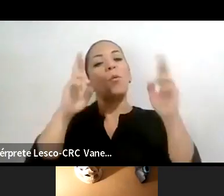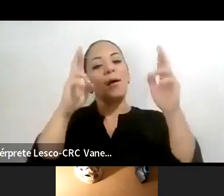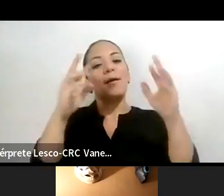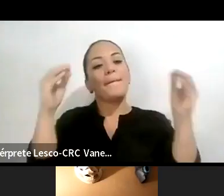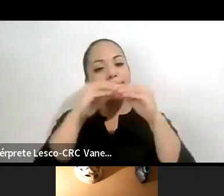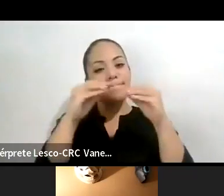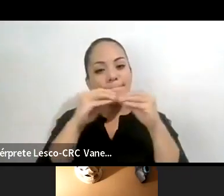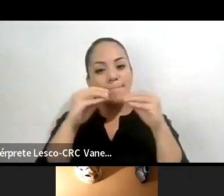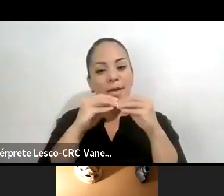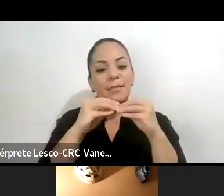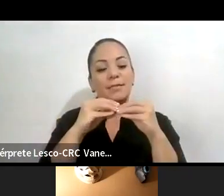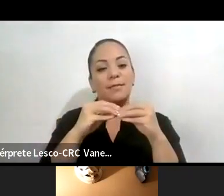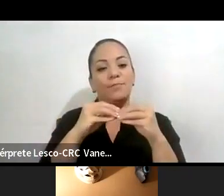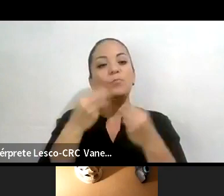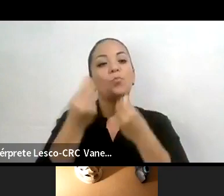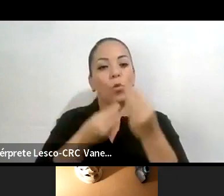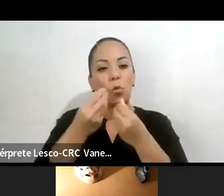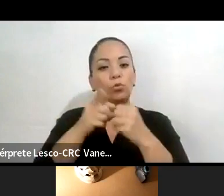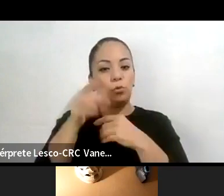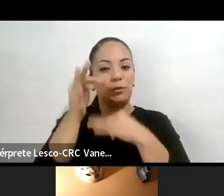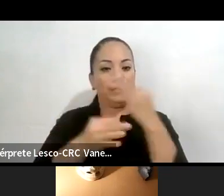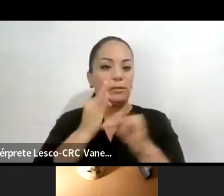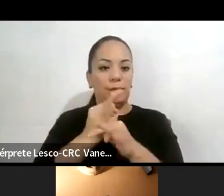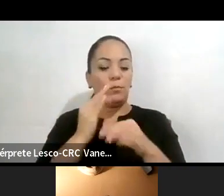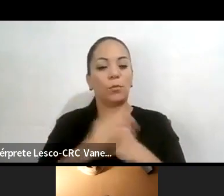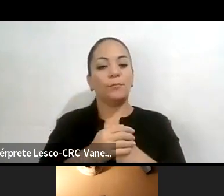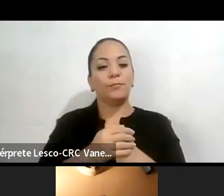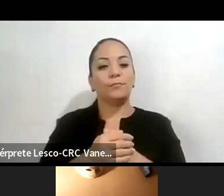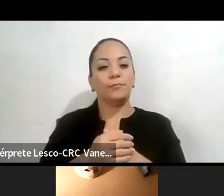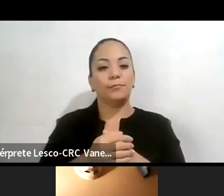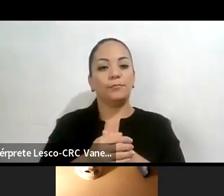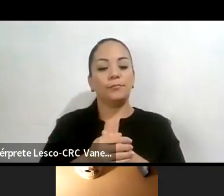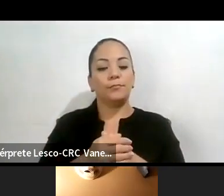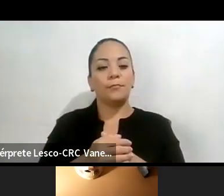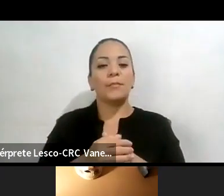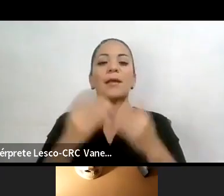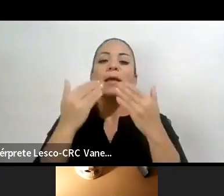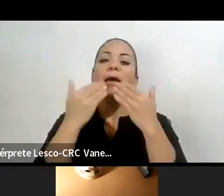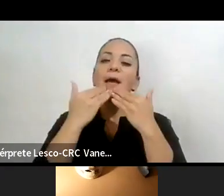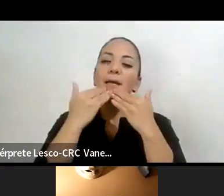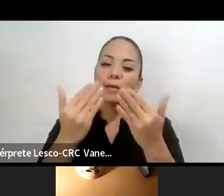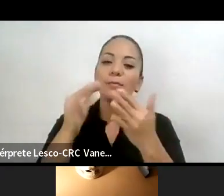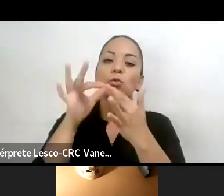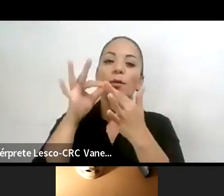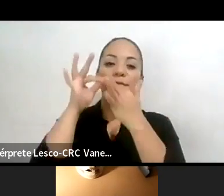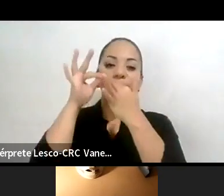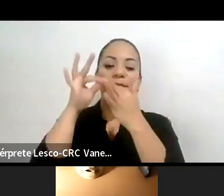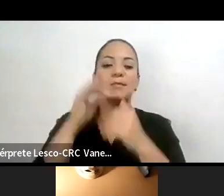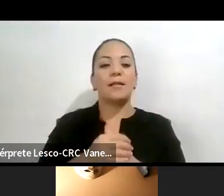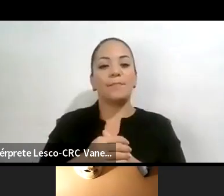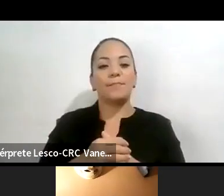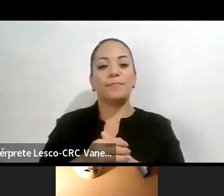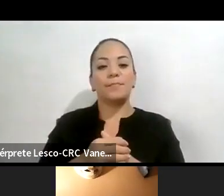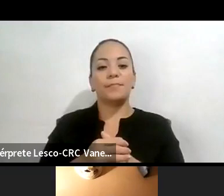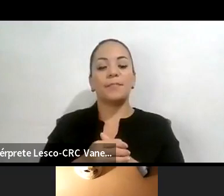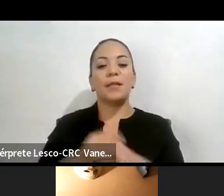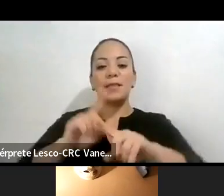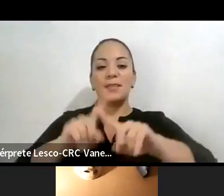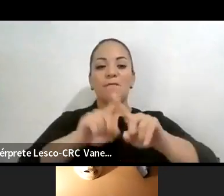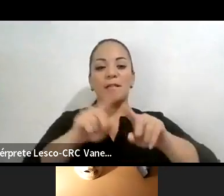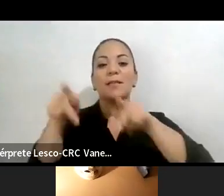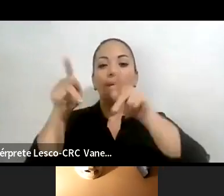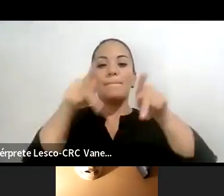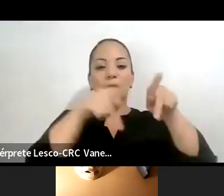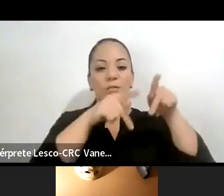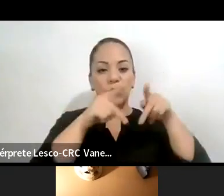más productos de este tipo y un especial agradecimiento a las diferentes